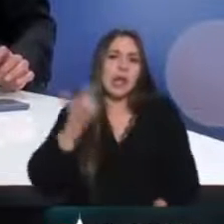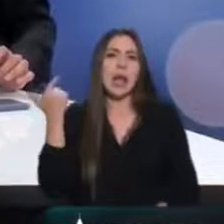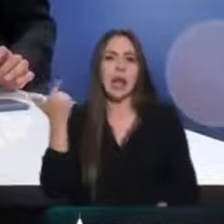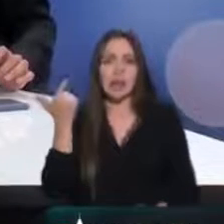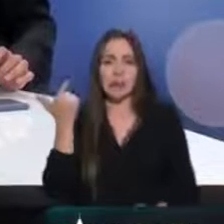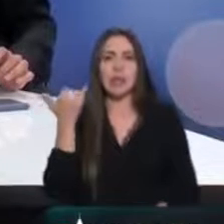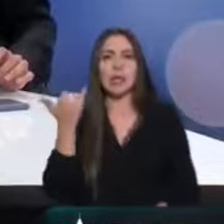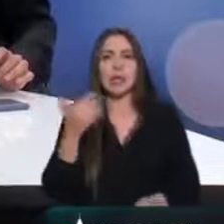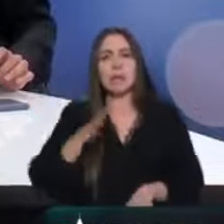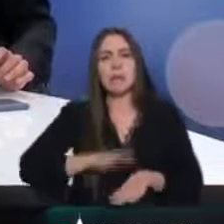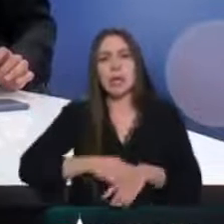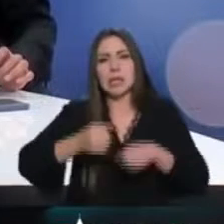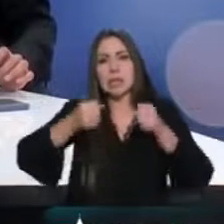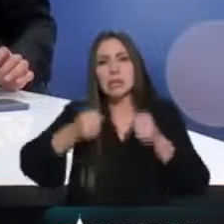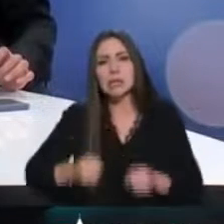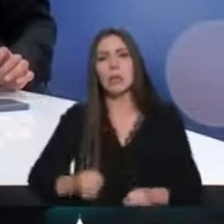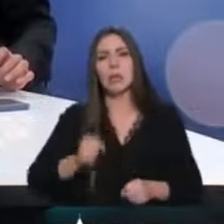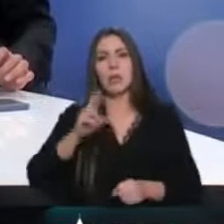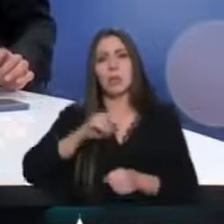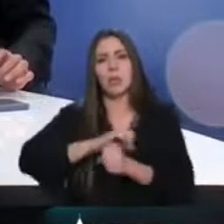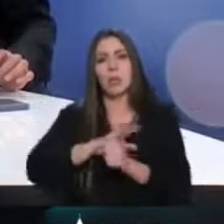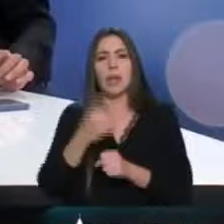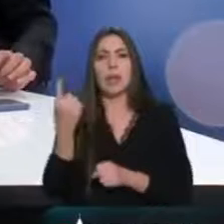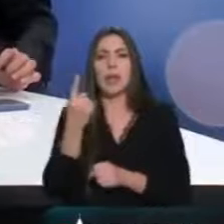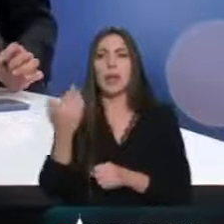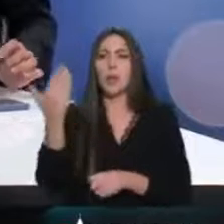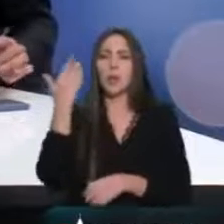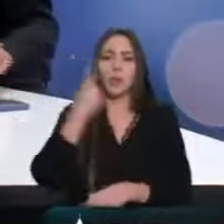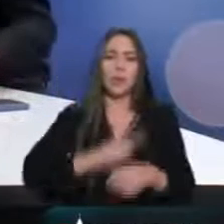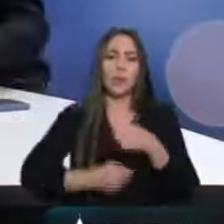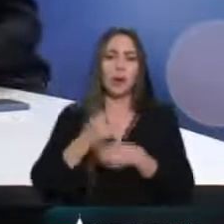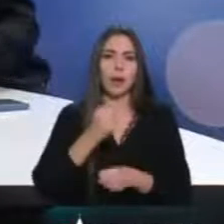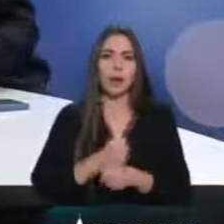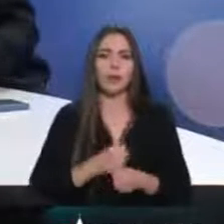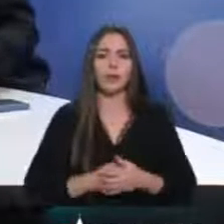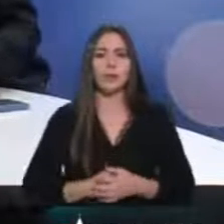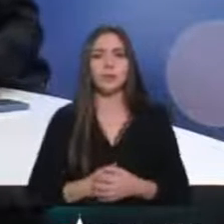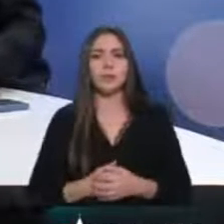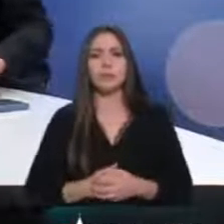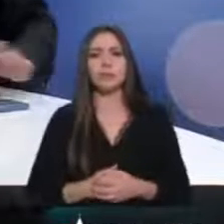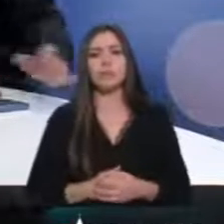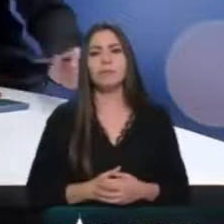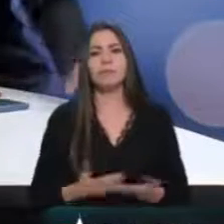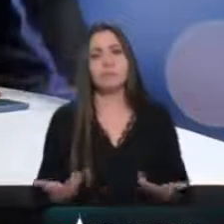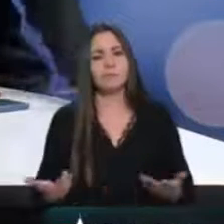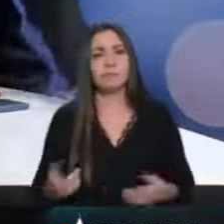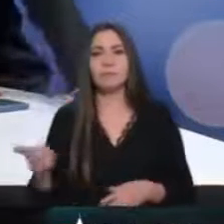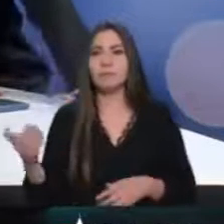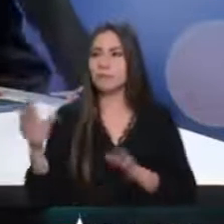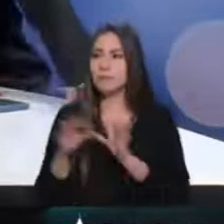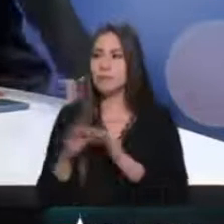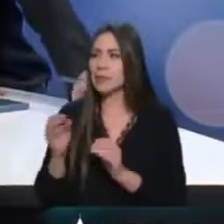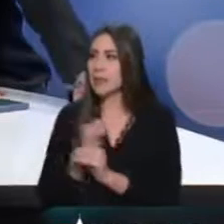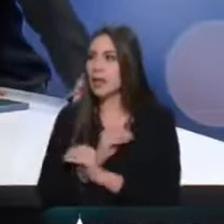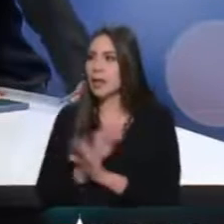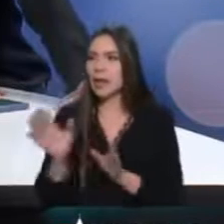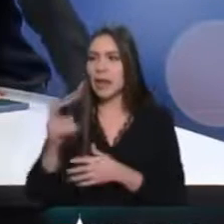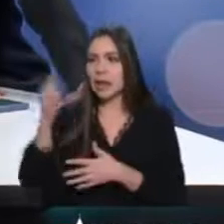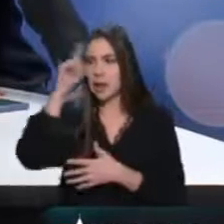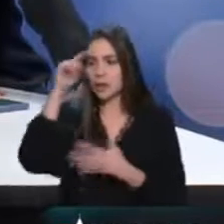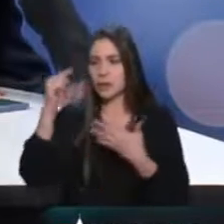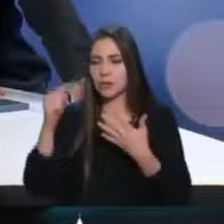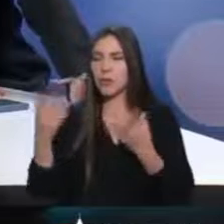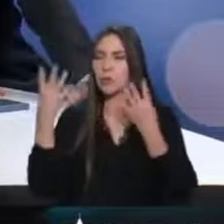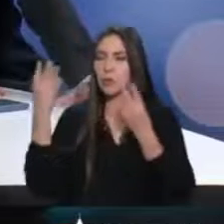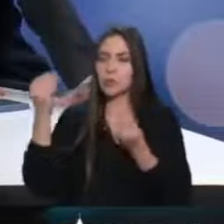más segura en todos los sentidos que la que vivimos el año pasado. Pues ahí están muy clarititas las recomendaciones. Eduardo Clark, te